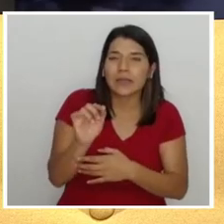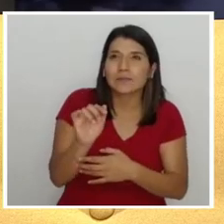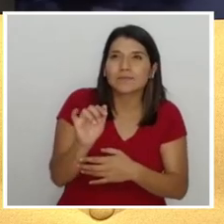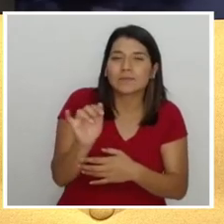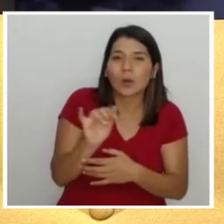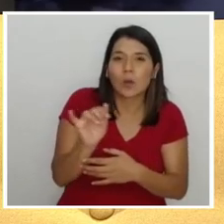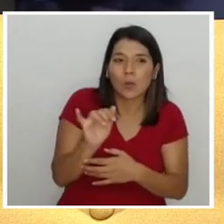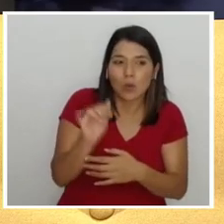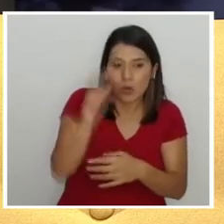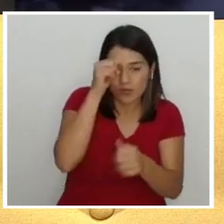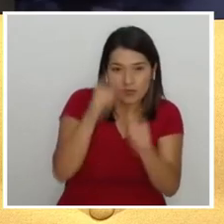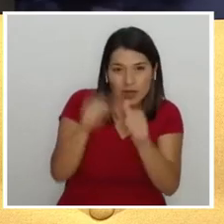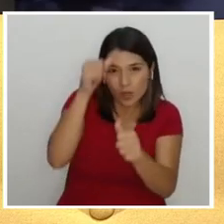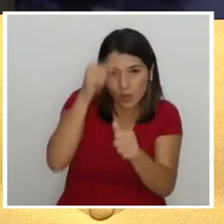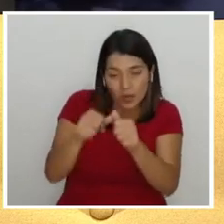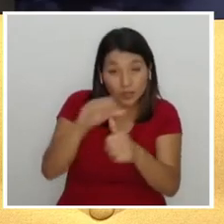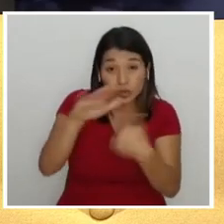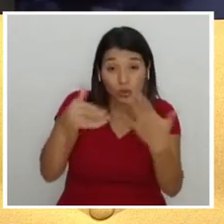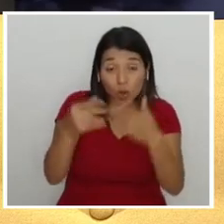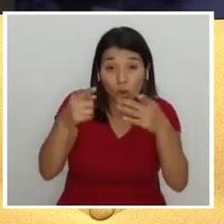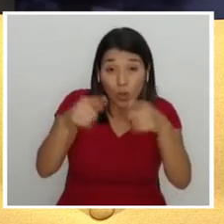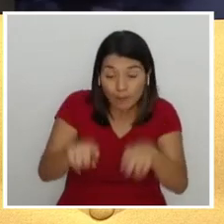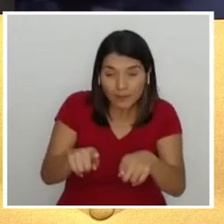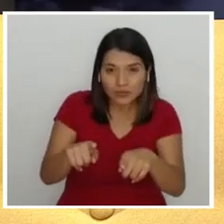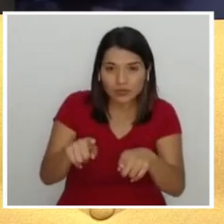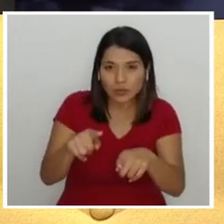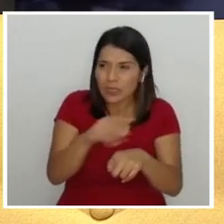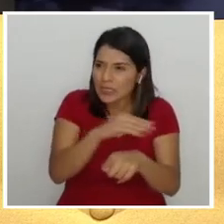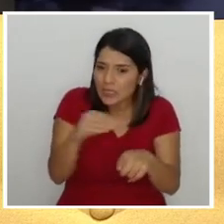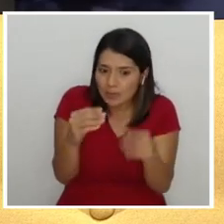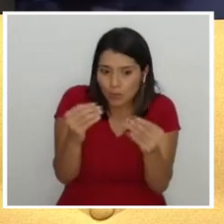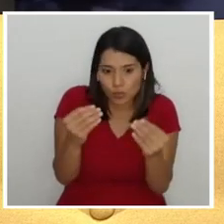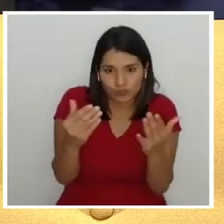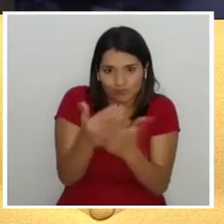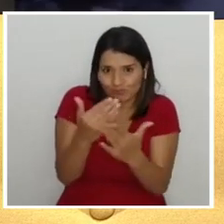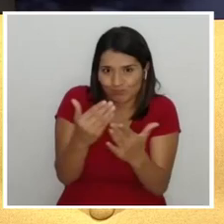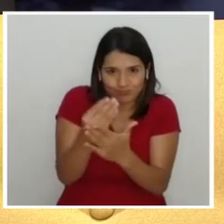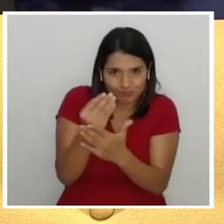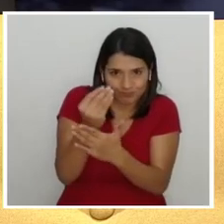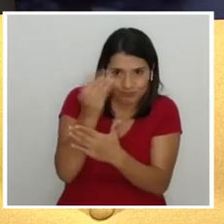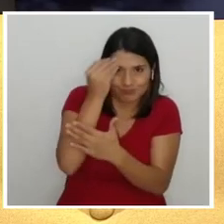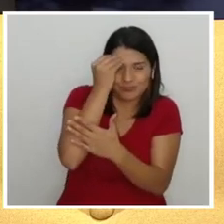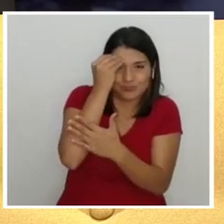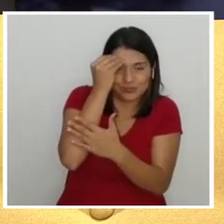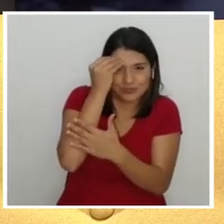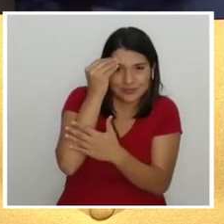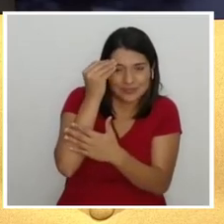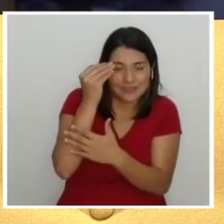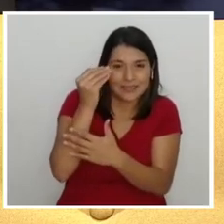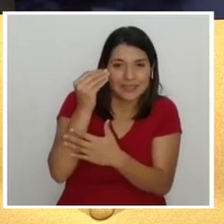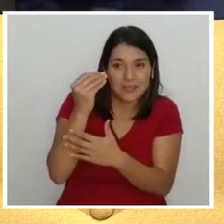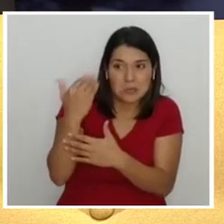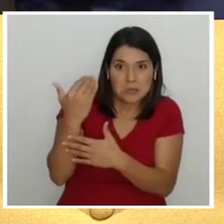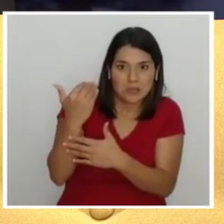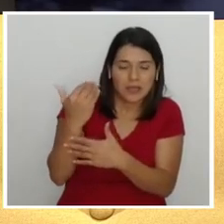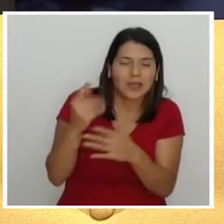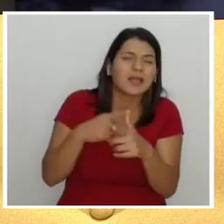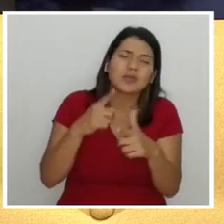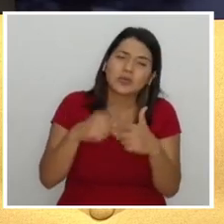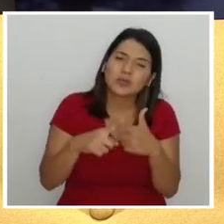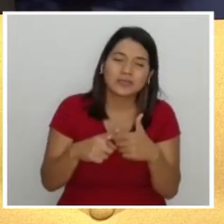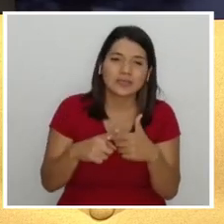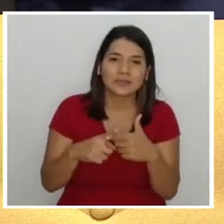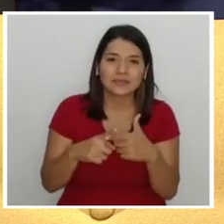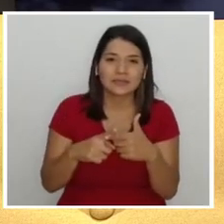recuerdos de la escena y que están muy frescos, que han sido muy recientes. Entonces,